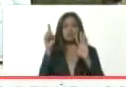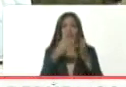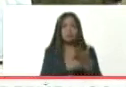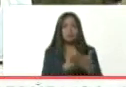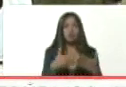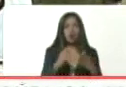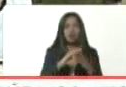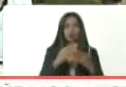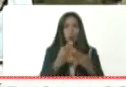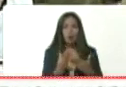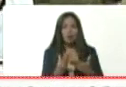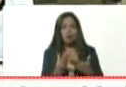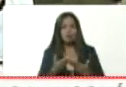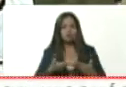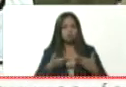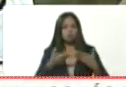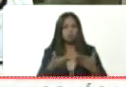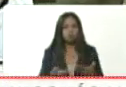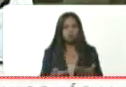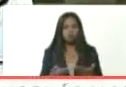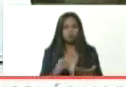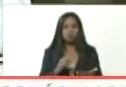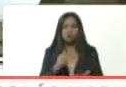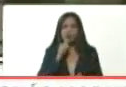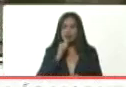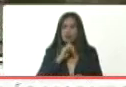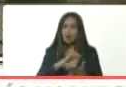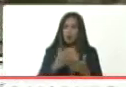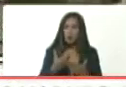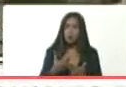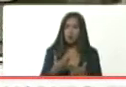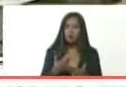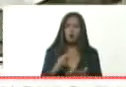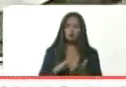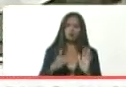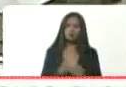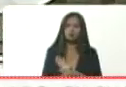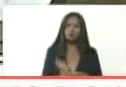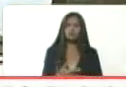de cuadernos para quienes son estos cuadernos